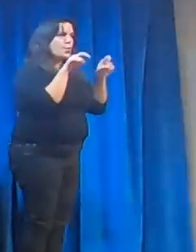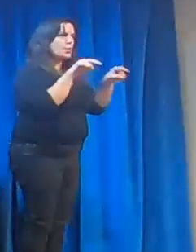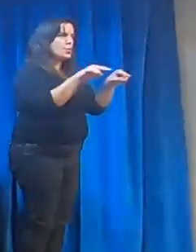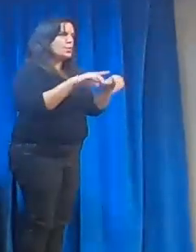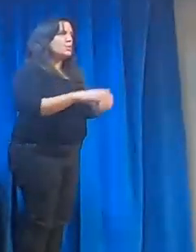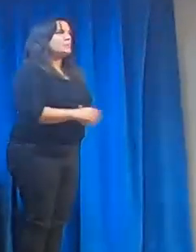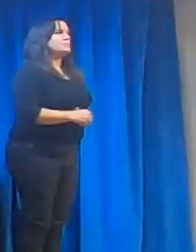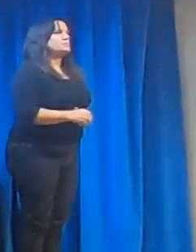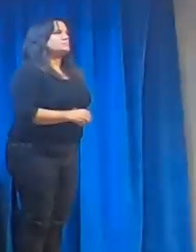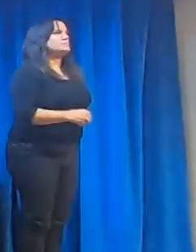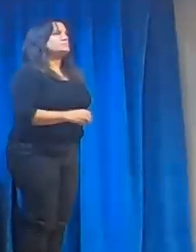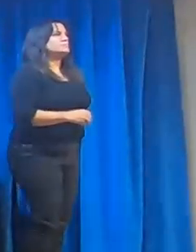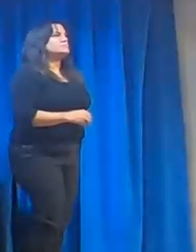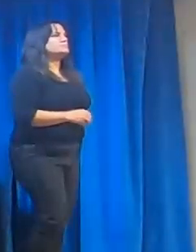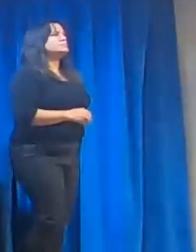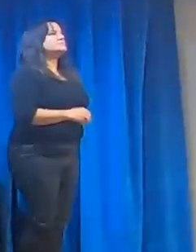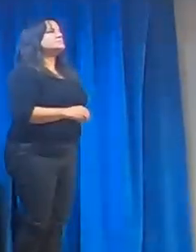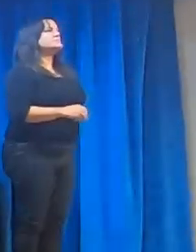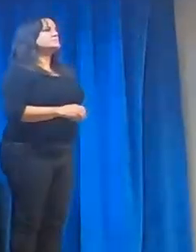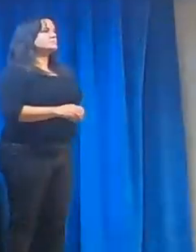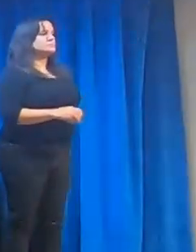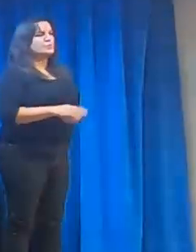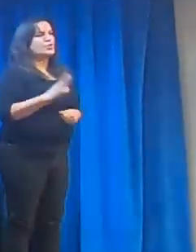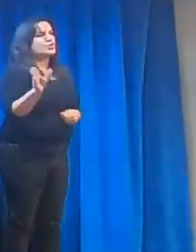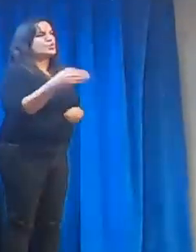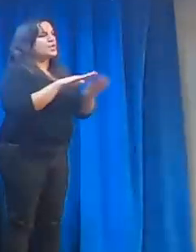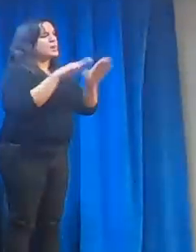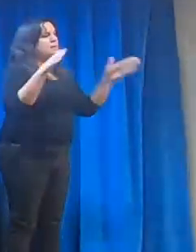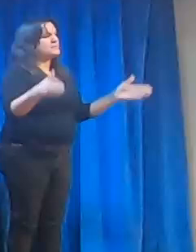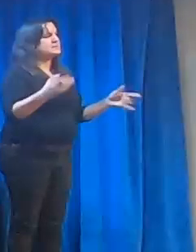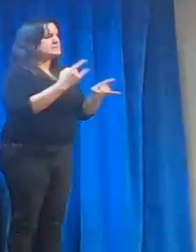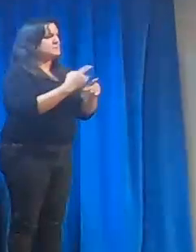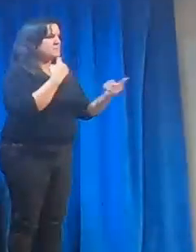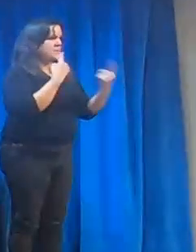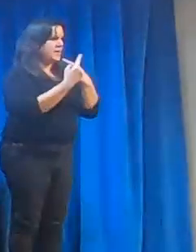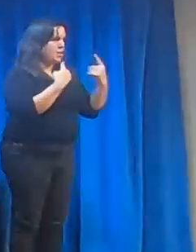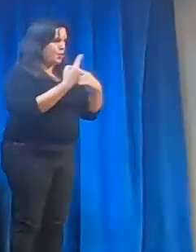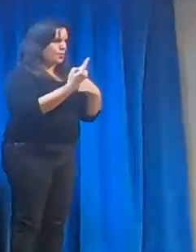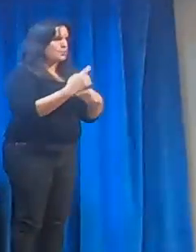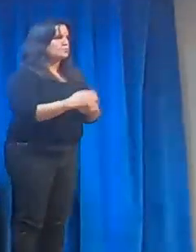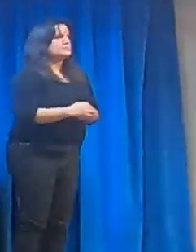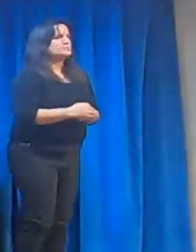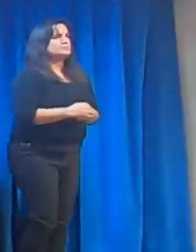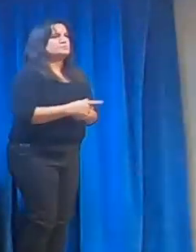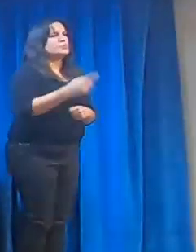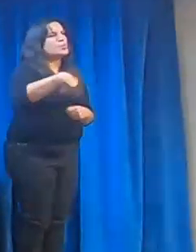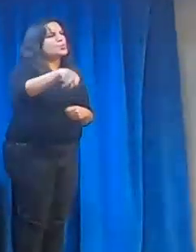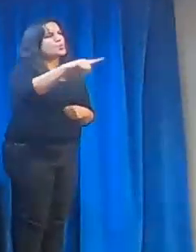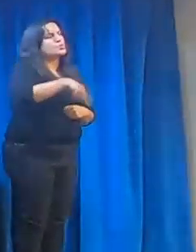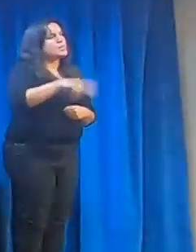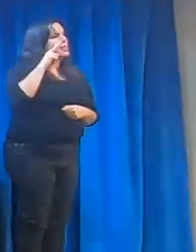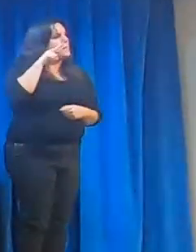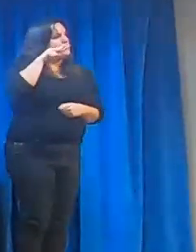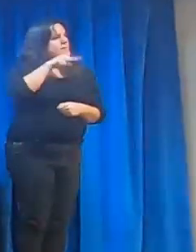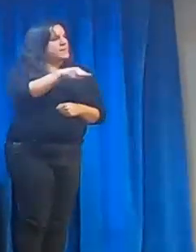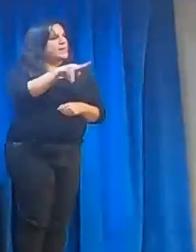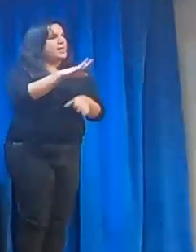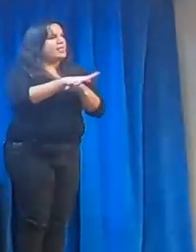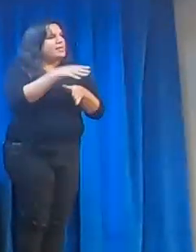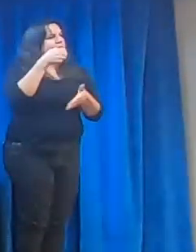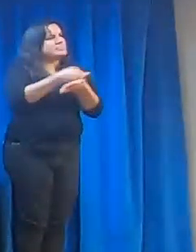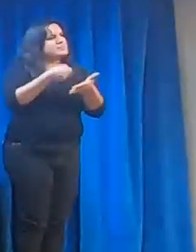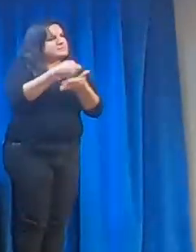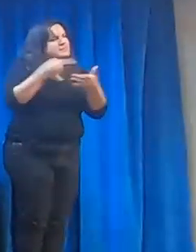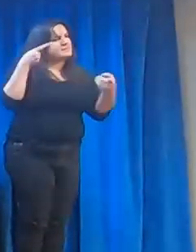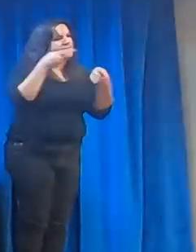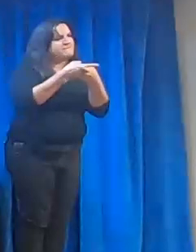que se ha hecho en todas las mesas de exposición. Desde su mirada, ¿qué desafíos tiene la educación